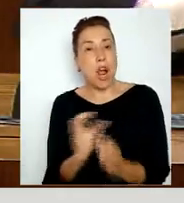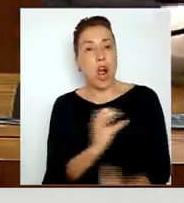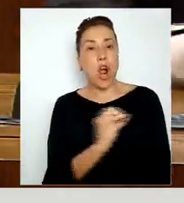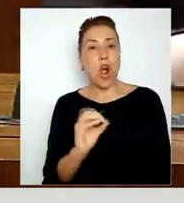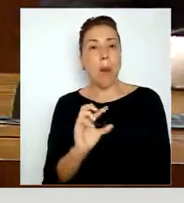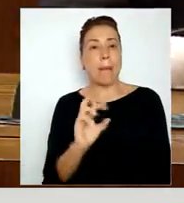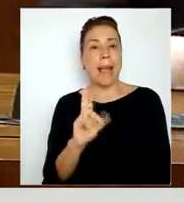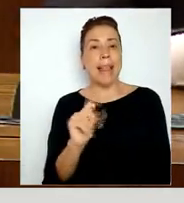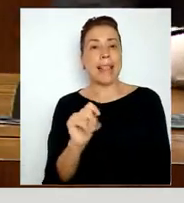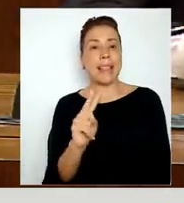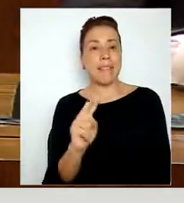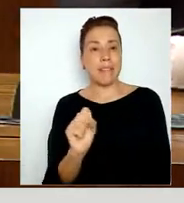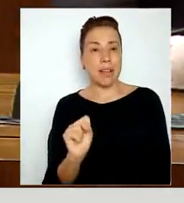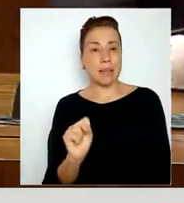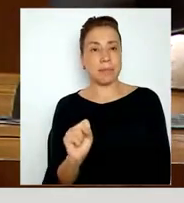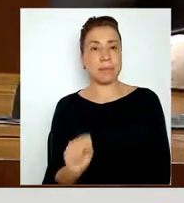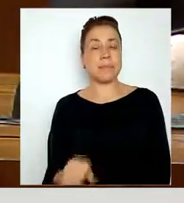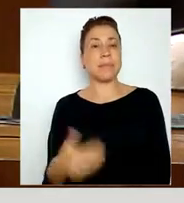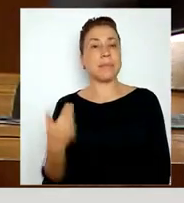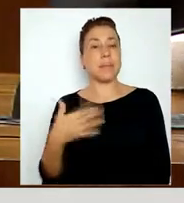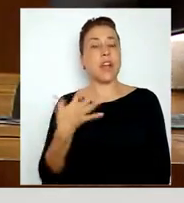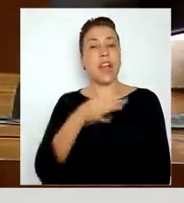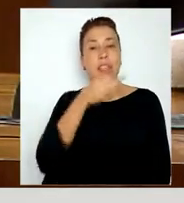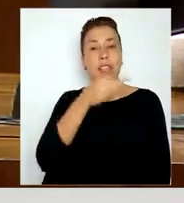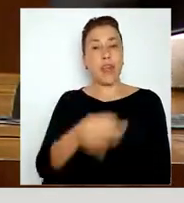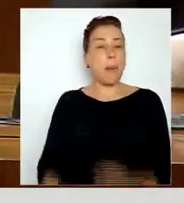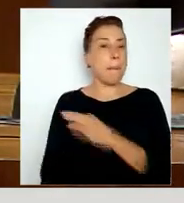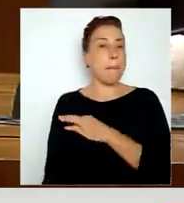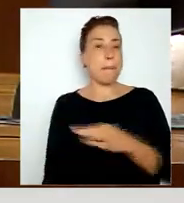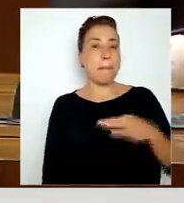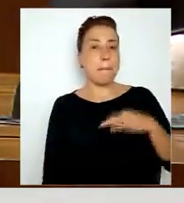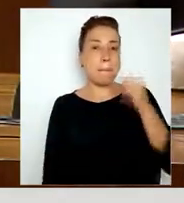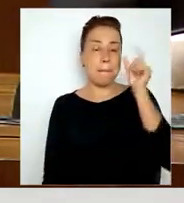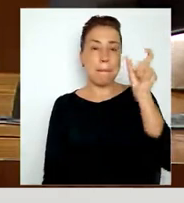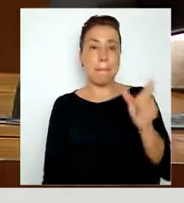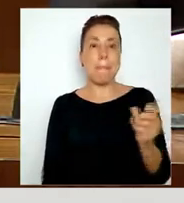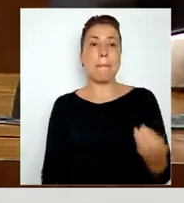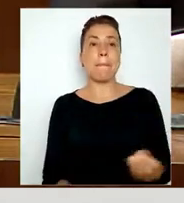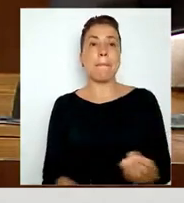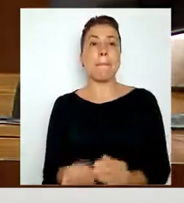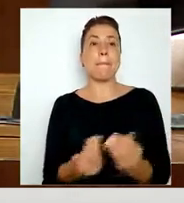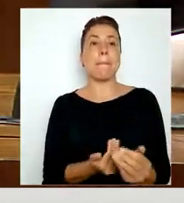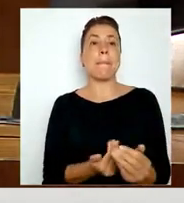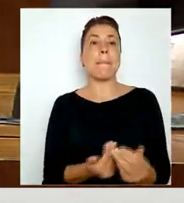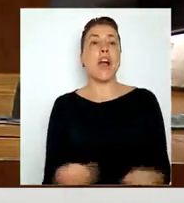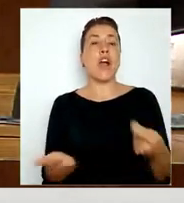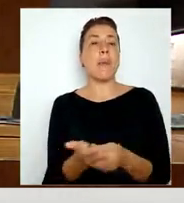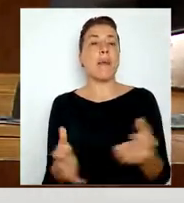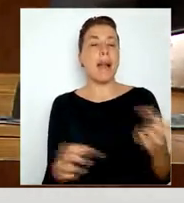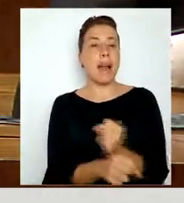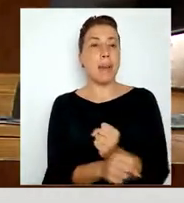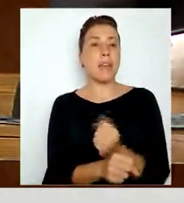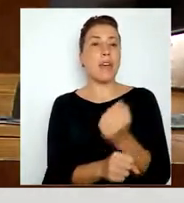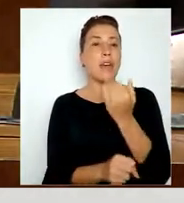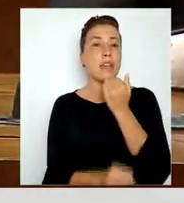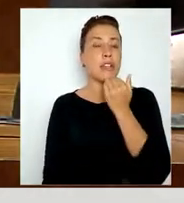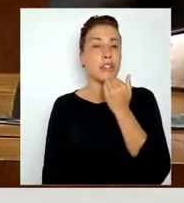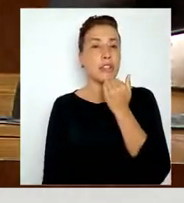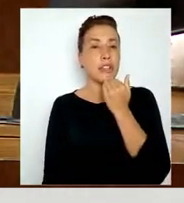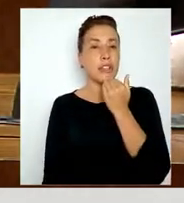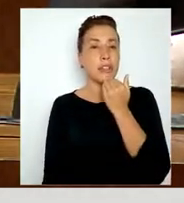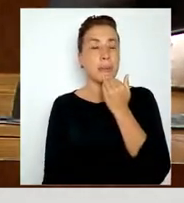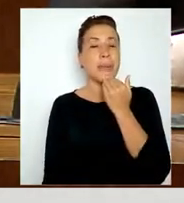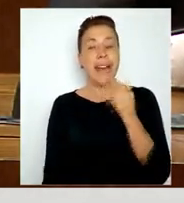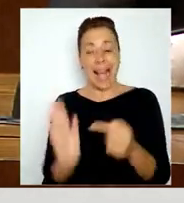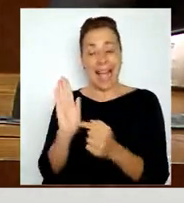es importante lo que ya señaló el ministro en relación a la ampliación de la compra ágil pero también en este capítulo se señala que solo